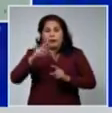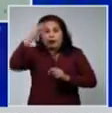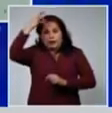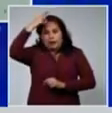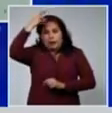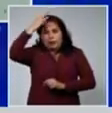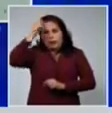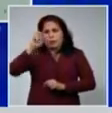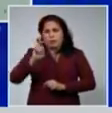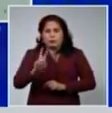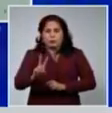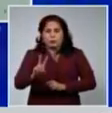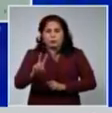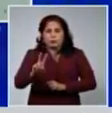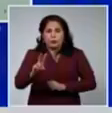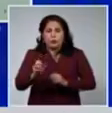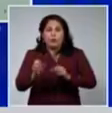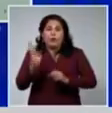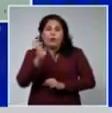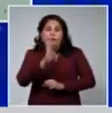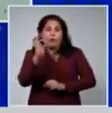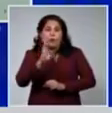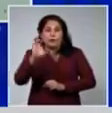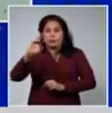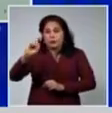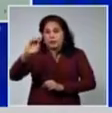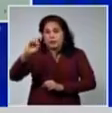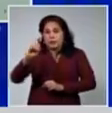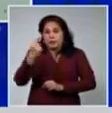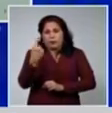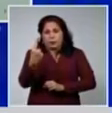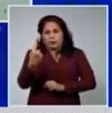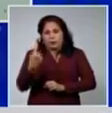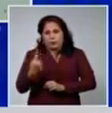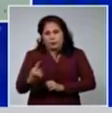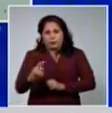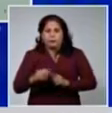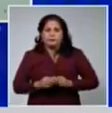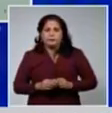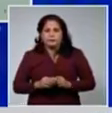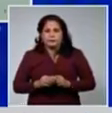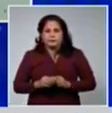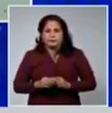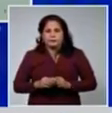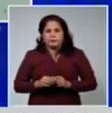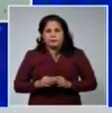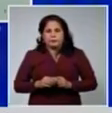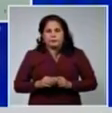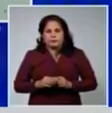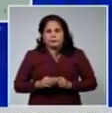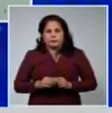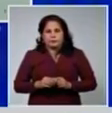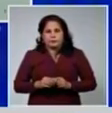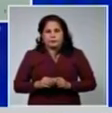en solamente un acierto conectarse al puerto cada uno de estos municipios